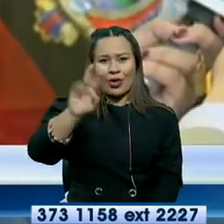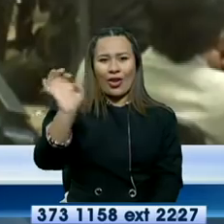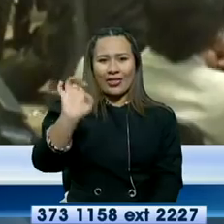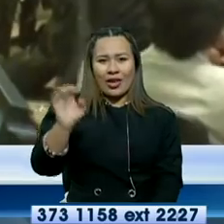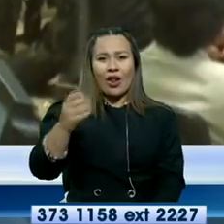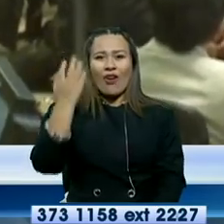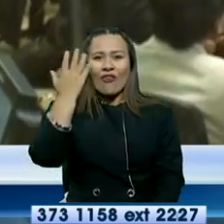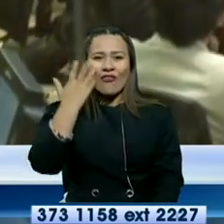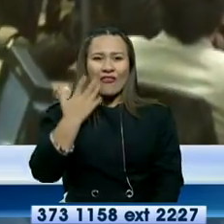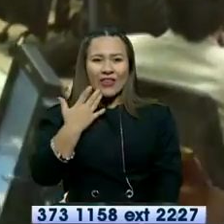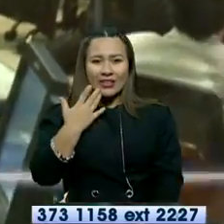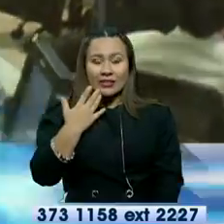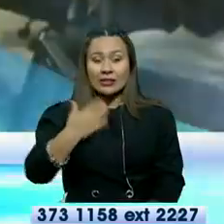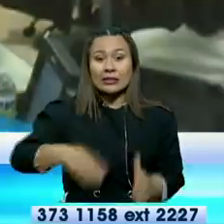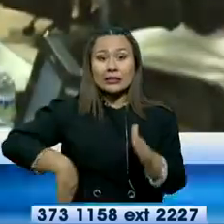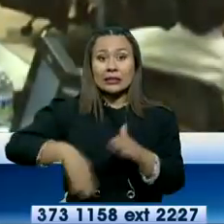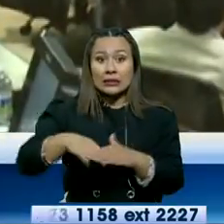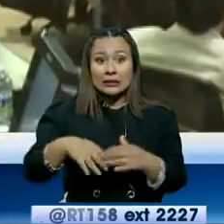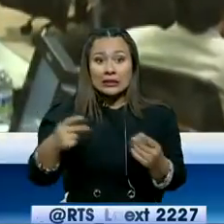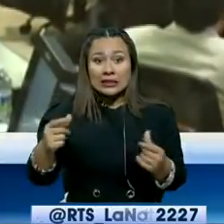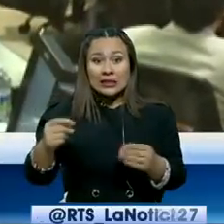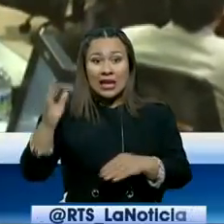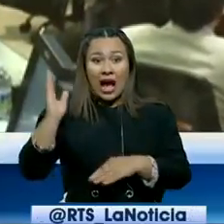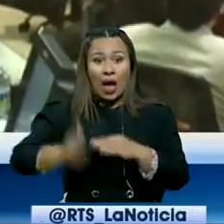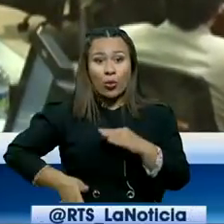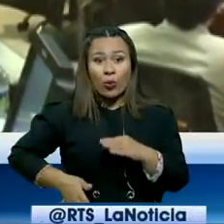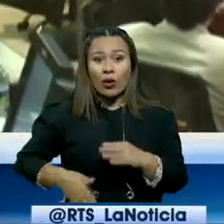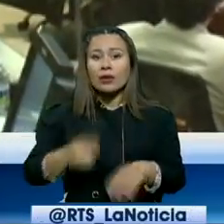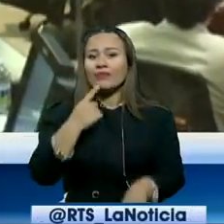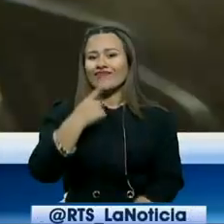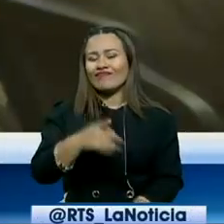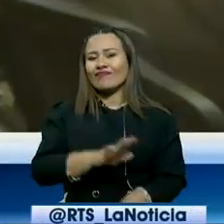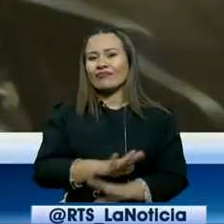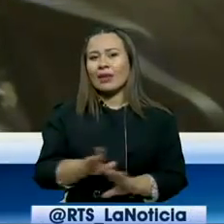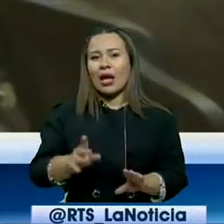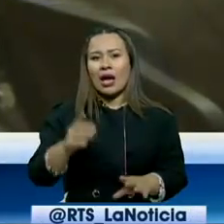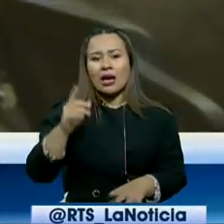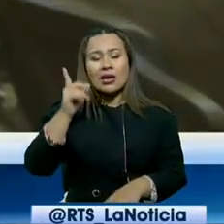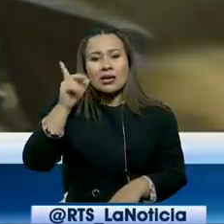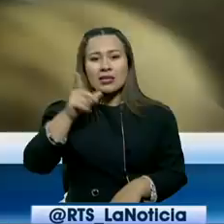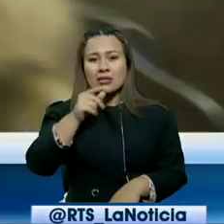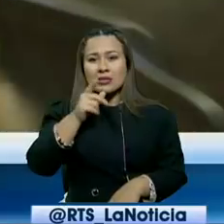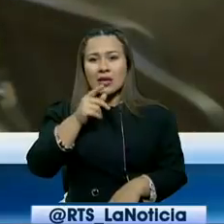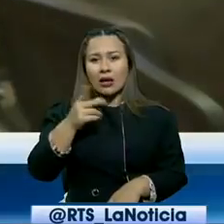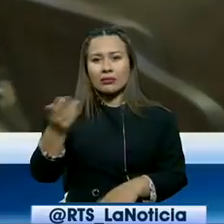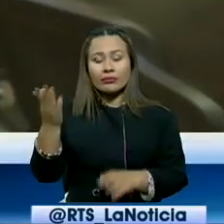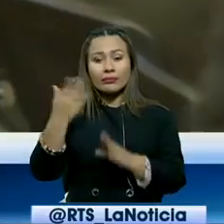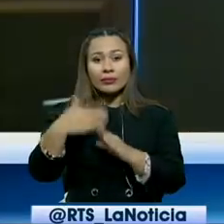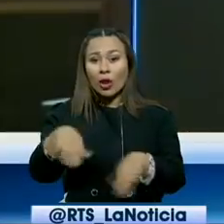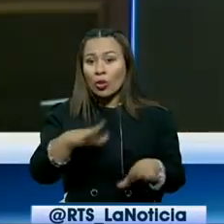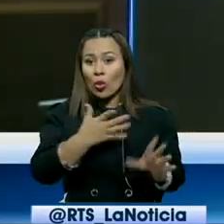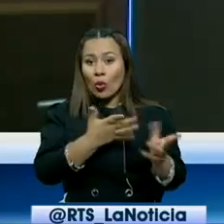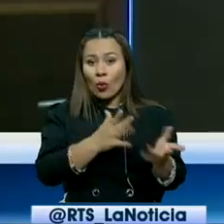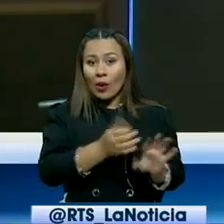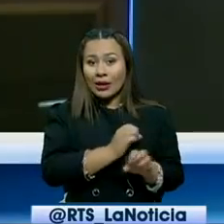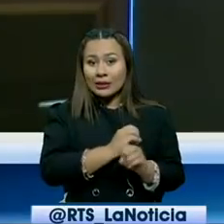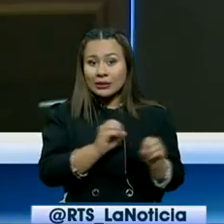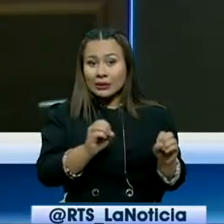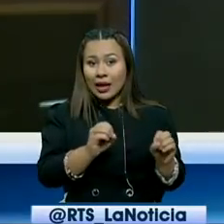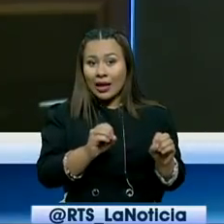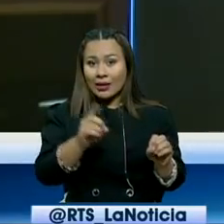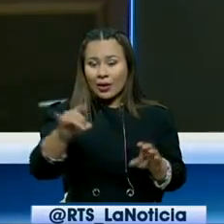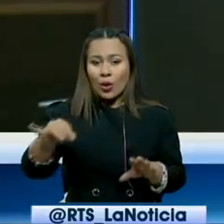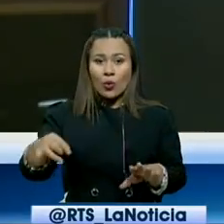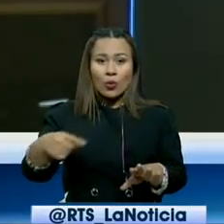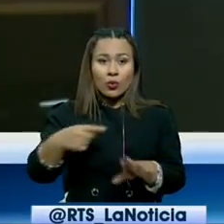fatal. Y es que bajo estos parámetros es más probable que se declare la vacancia del cargo por ausencia definitiva del vicepresidente a que la Asamblea